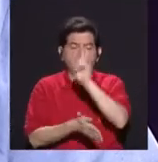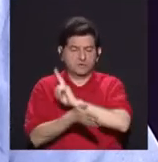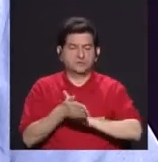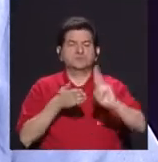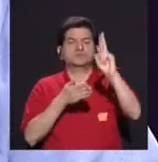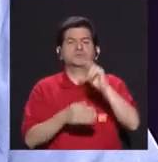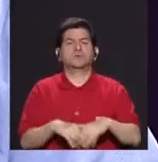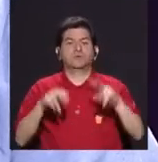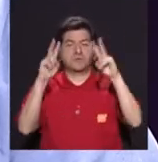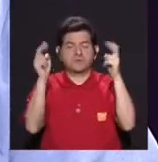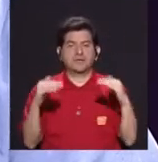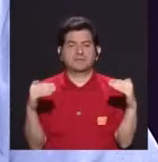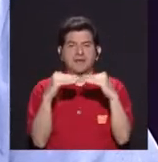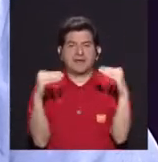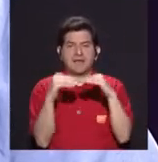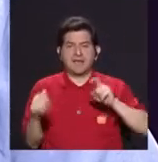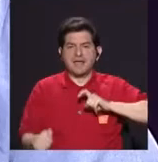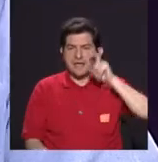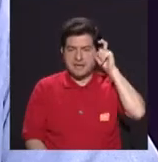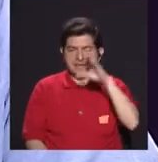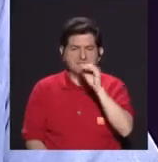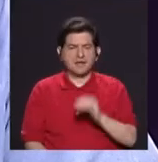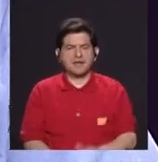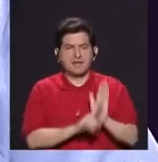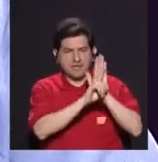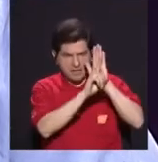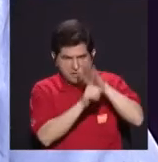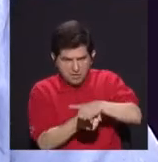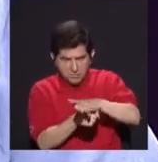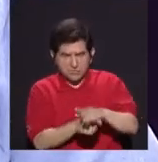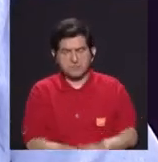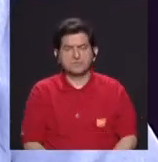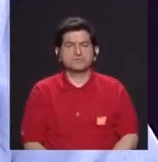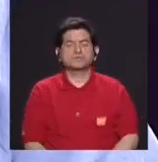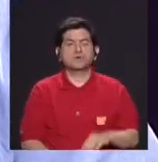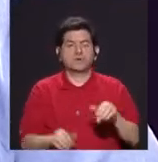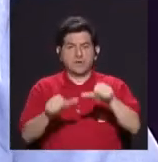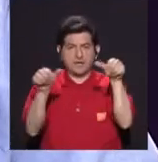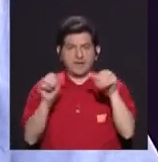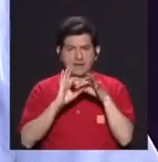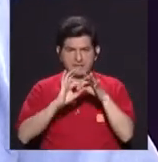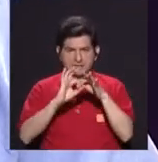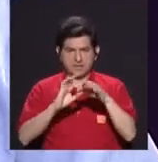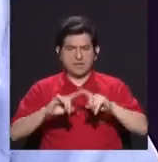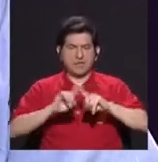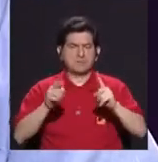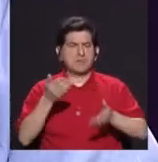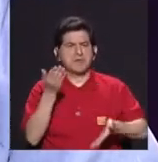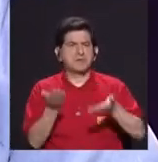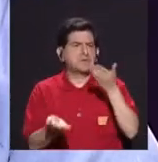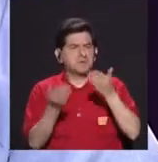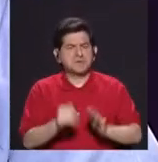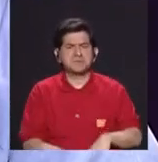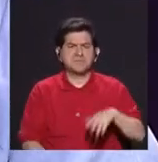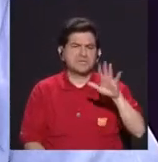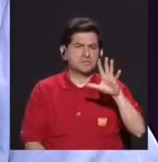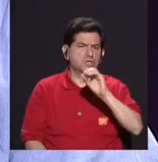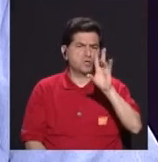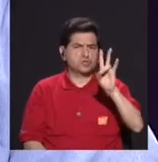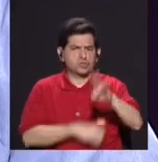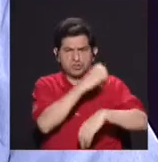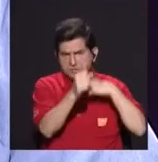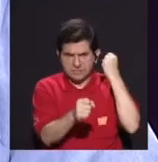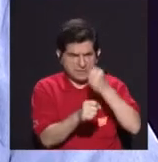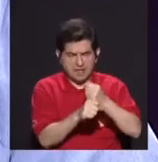temas de equidad de género y acoso y hostigamiento sexual pero no hace mucho tal vez hace cinco o siete años